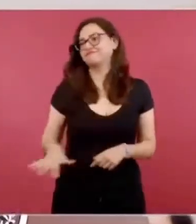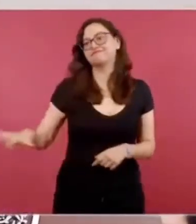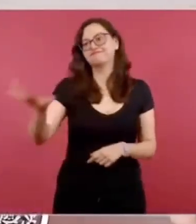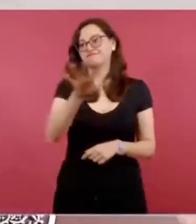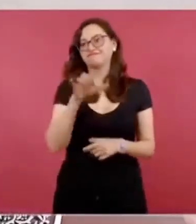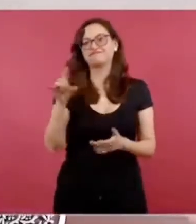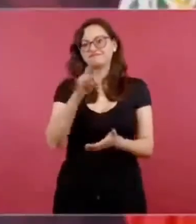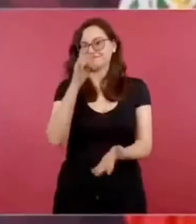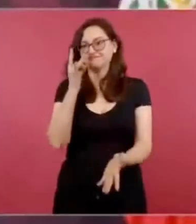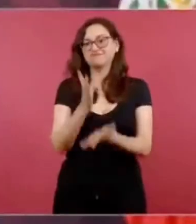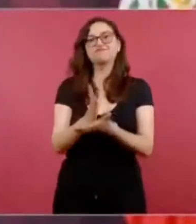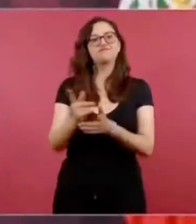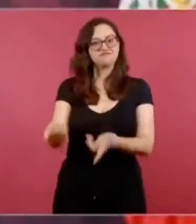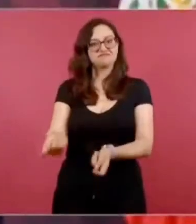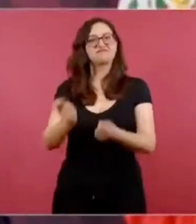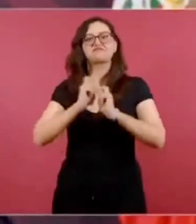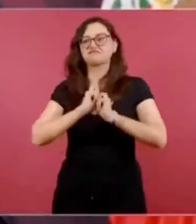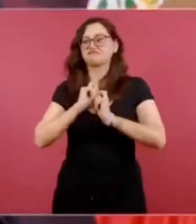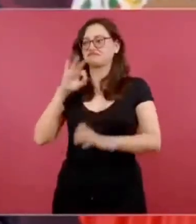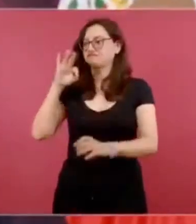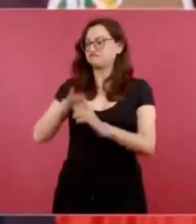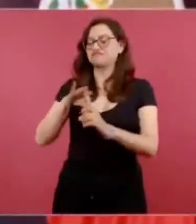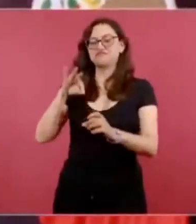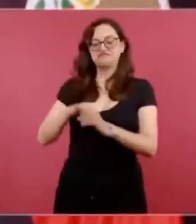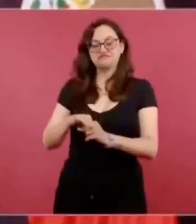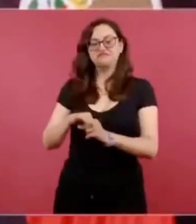¿Por qué estamos aquí? Por el pueblo.